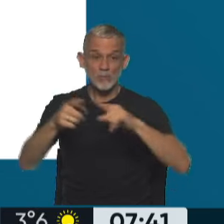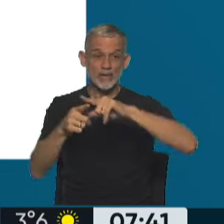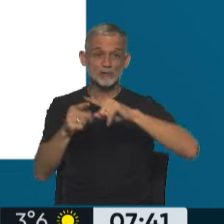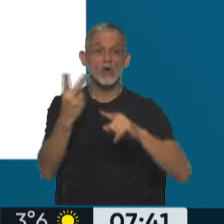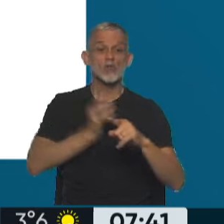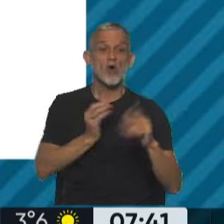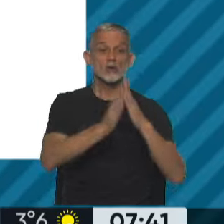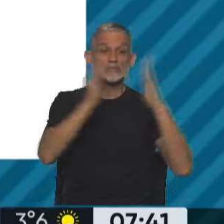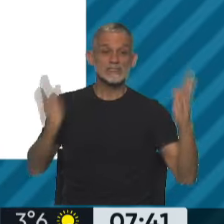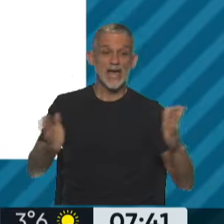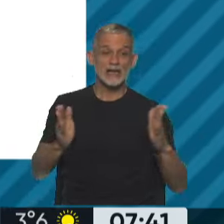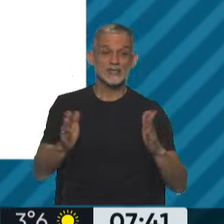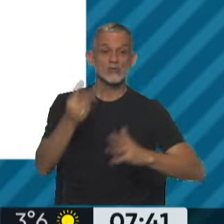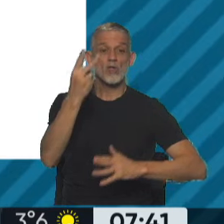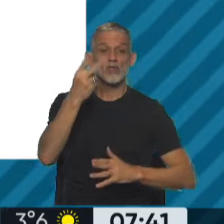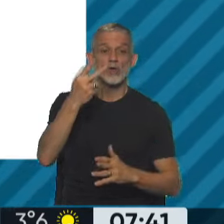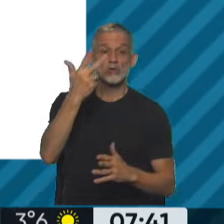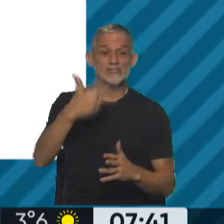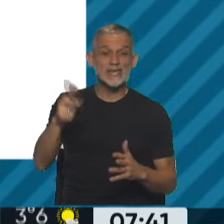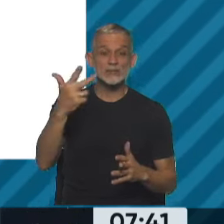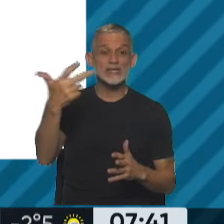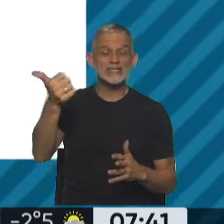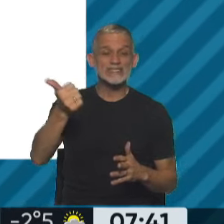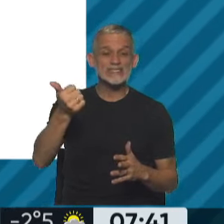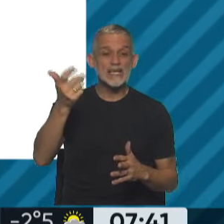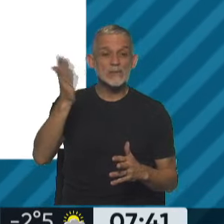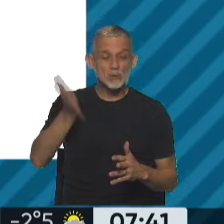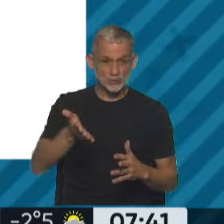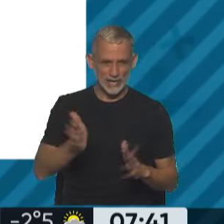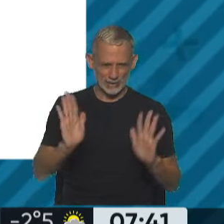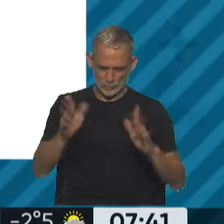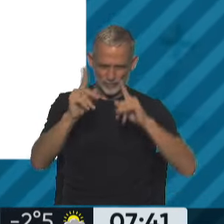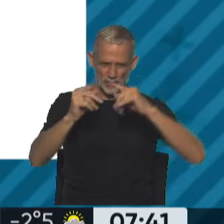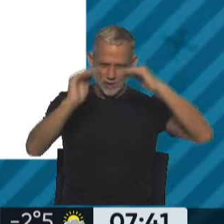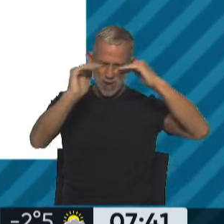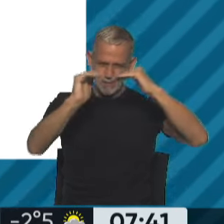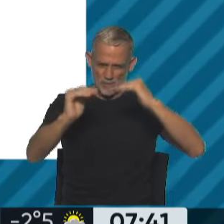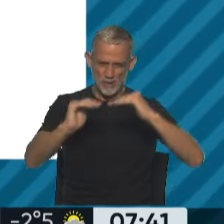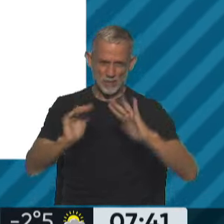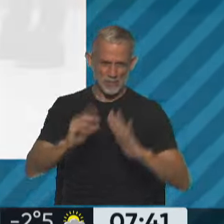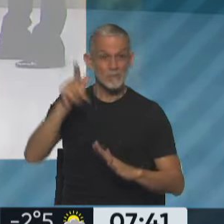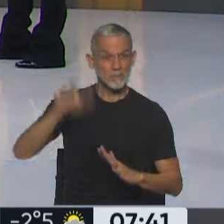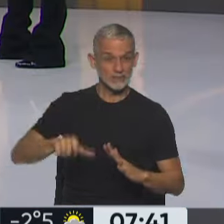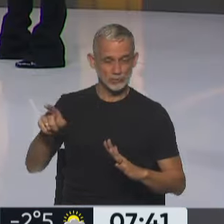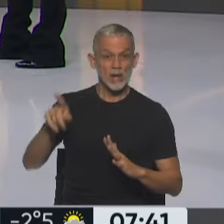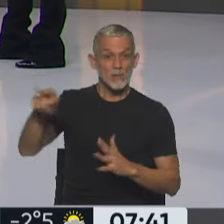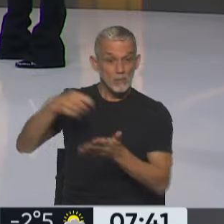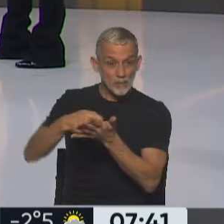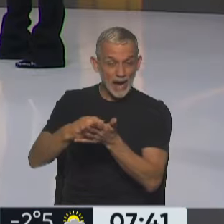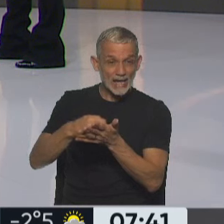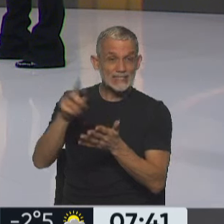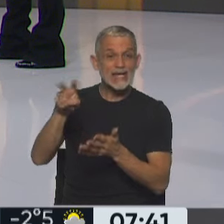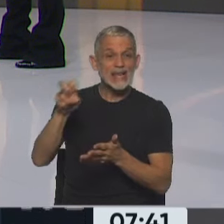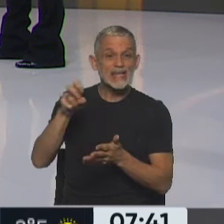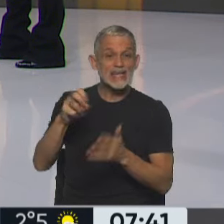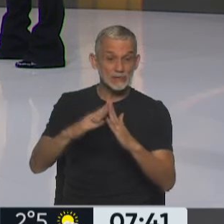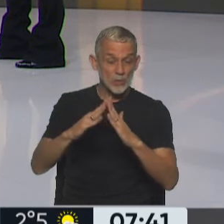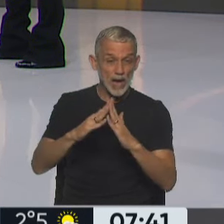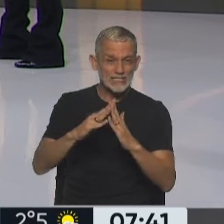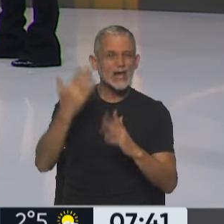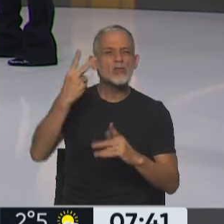2 años de 236. A ver, vos arrancaste, vamos, ya que lo llevaste a la primera persona, vos arrancaste pagando el alquiler de tu casa 45 mil